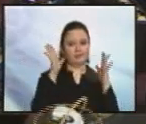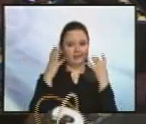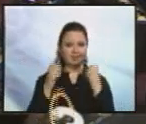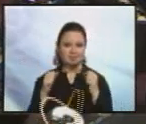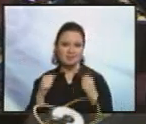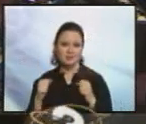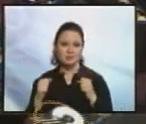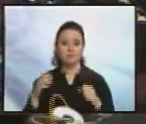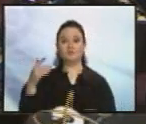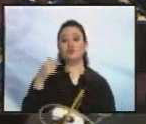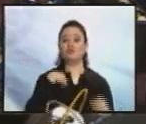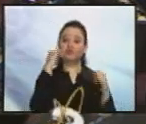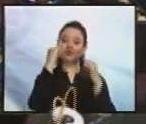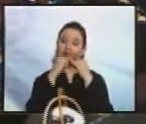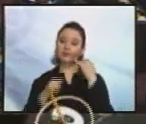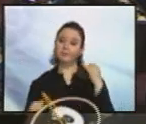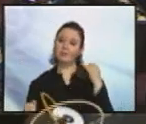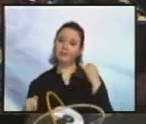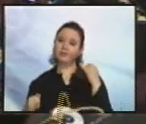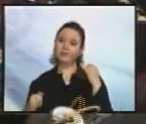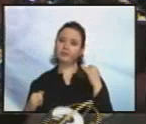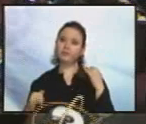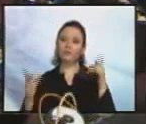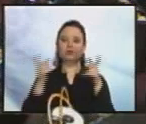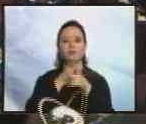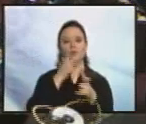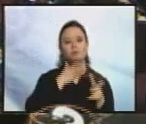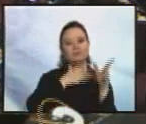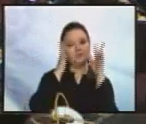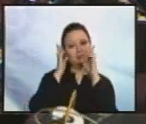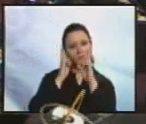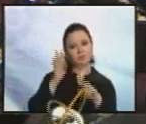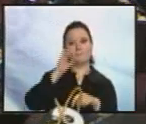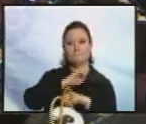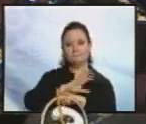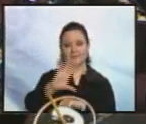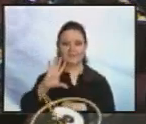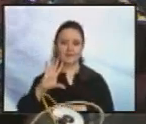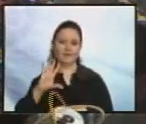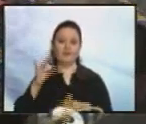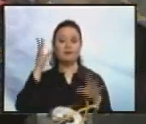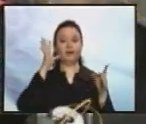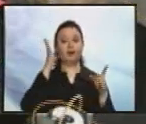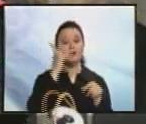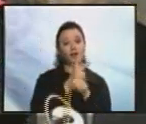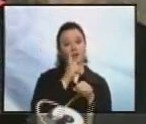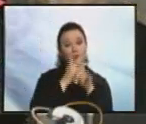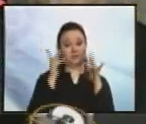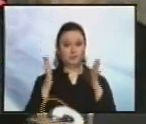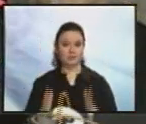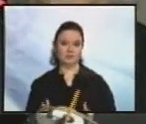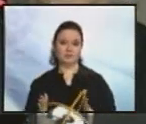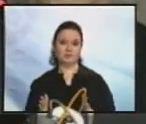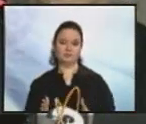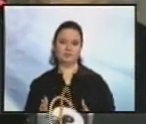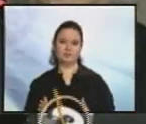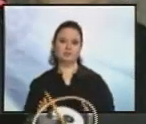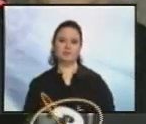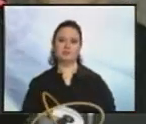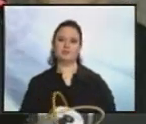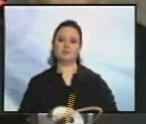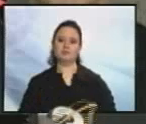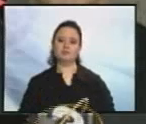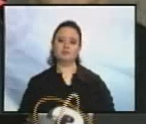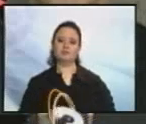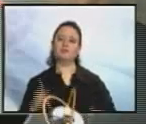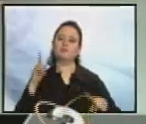He de concluir con mi respetuoso mensaje al pueblo por intermedio de